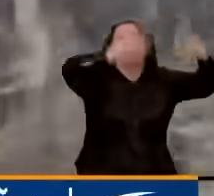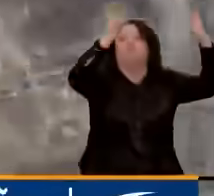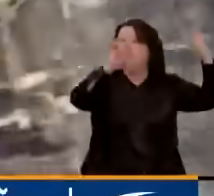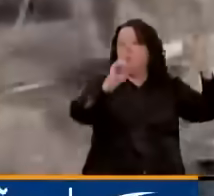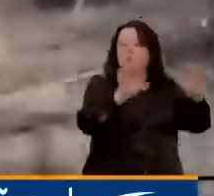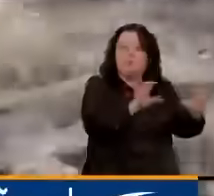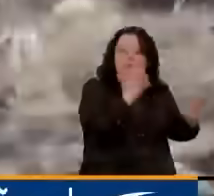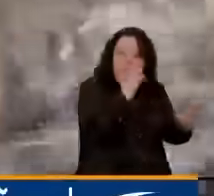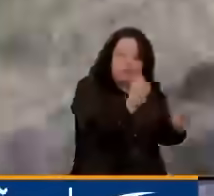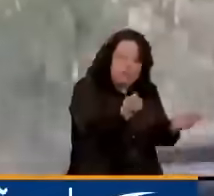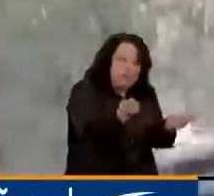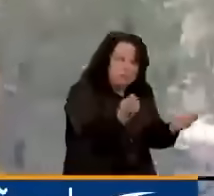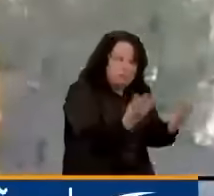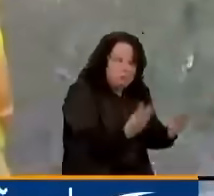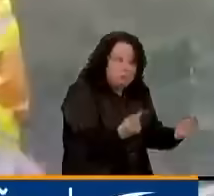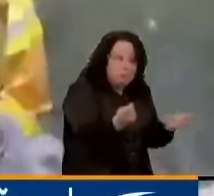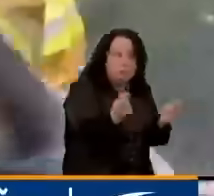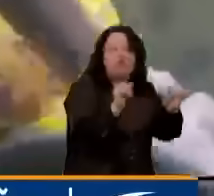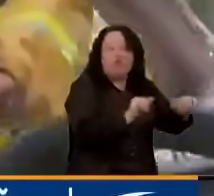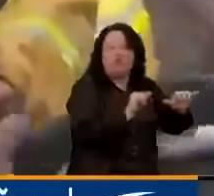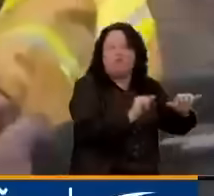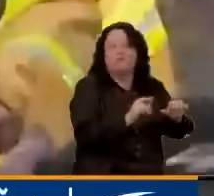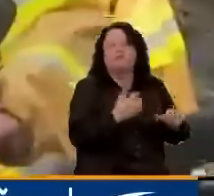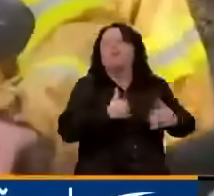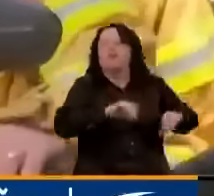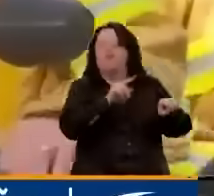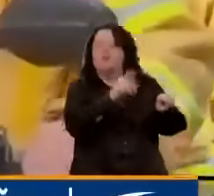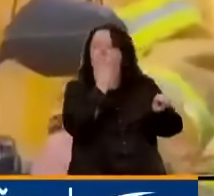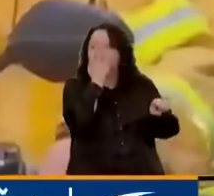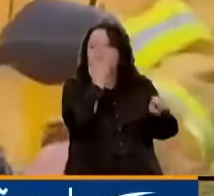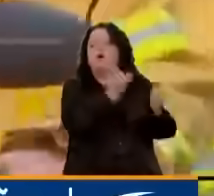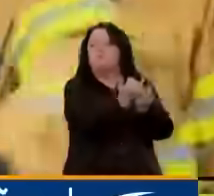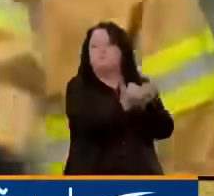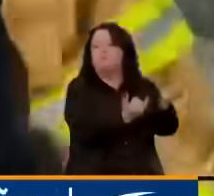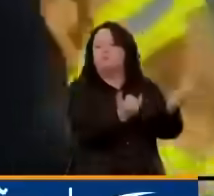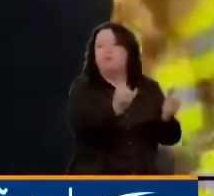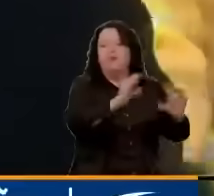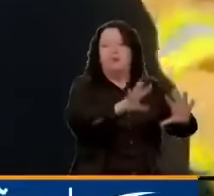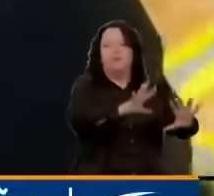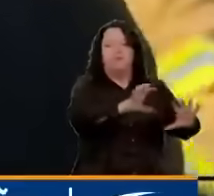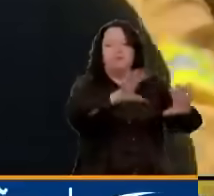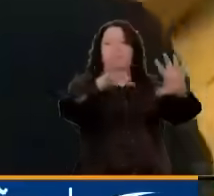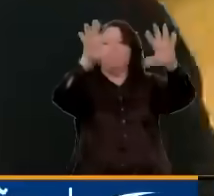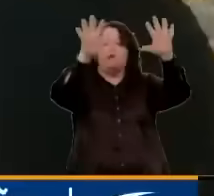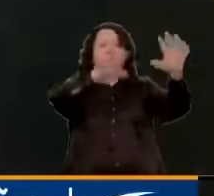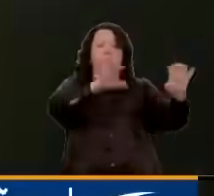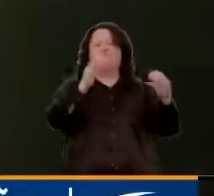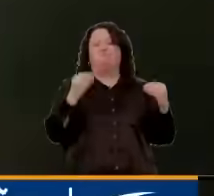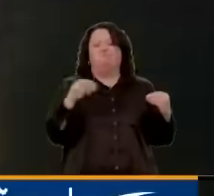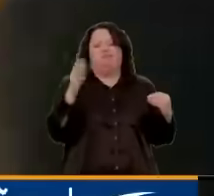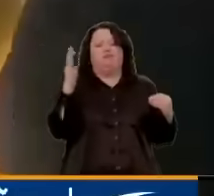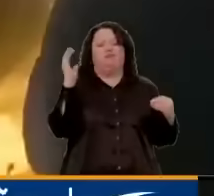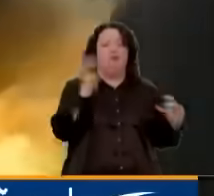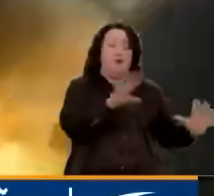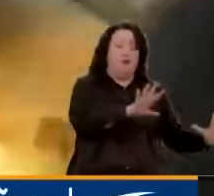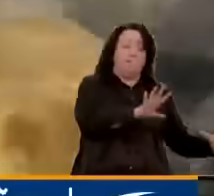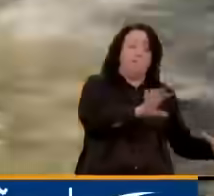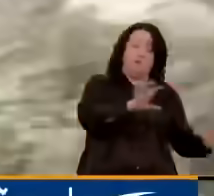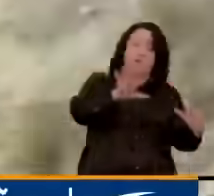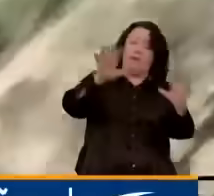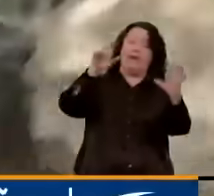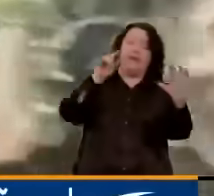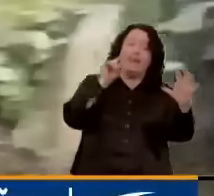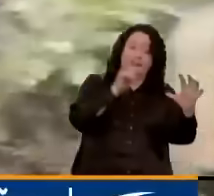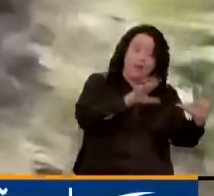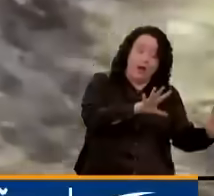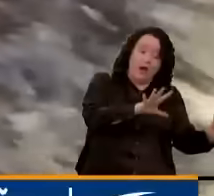prender. Presenciamos algunos focos de calor todavía con mucho humo. Y por supuesto, el humo